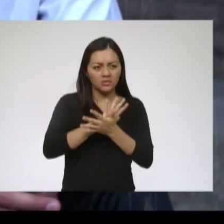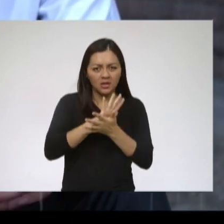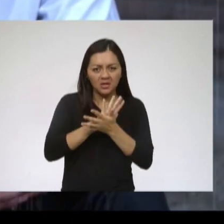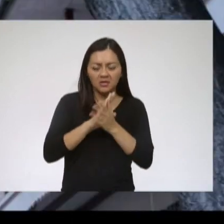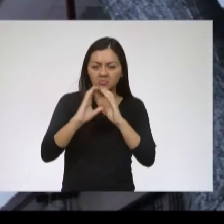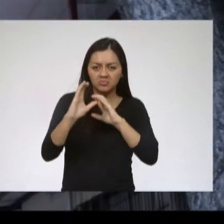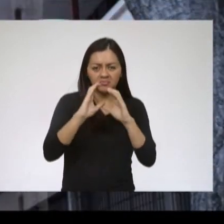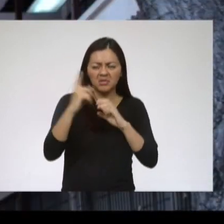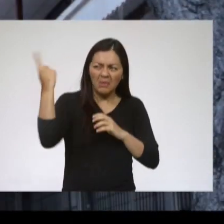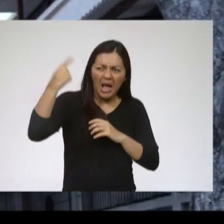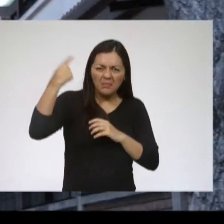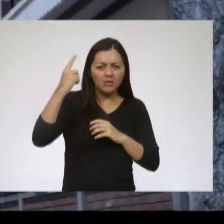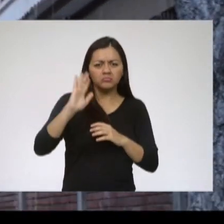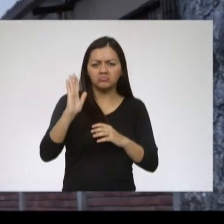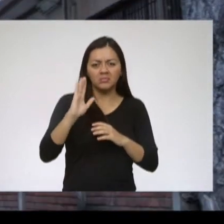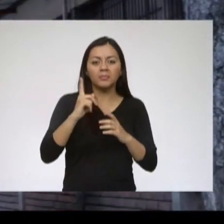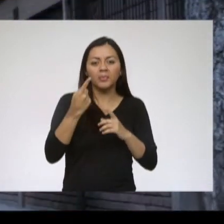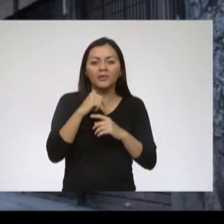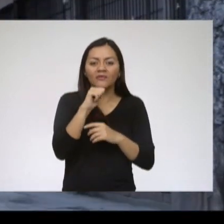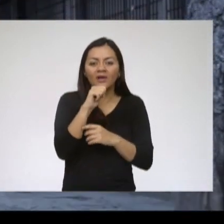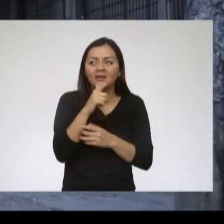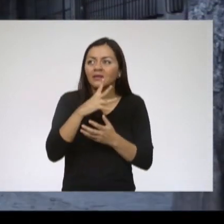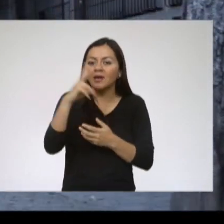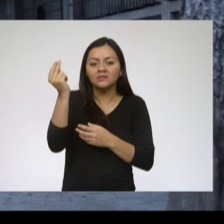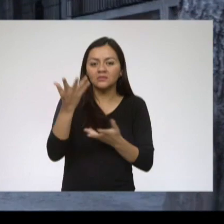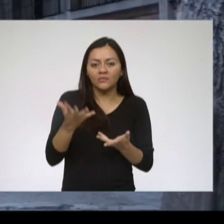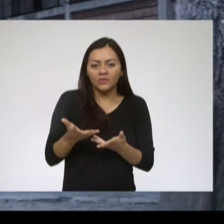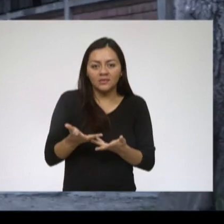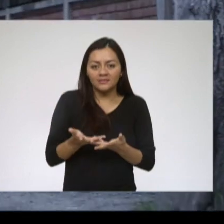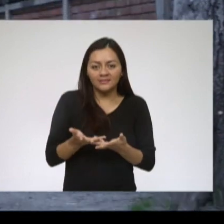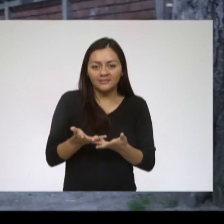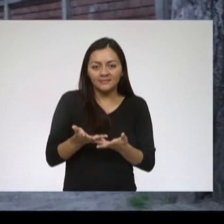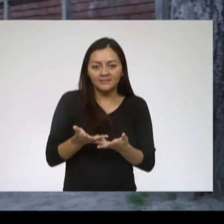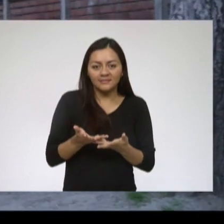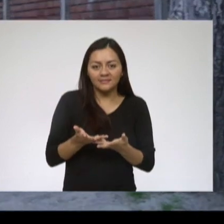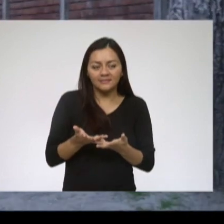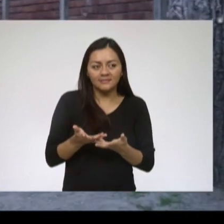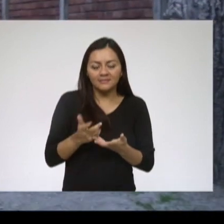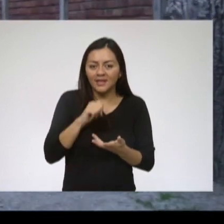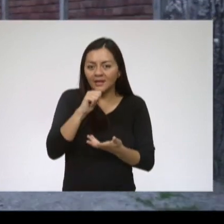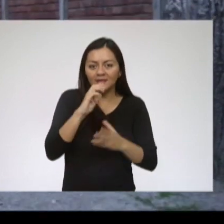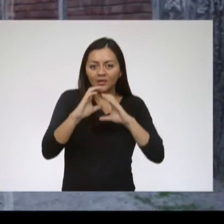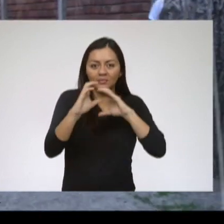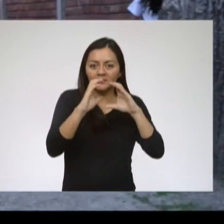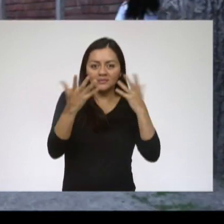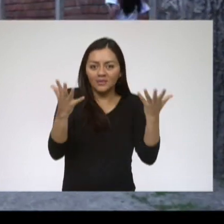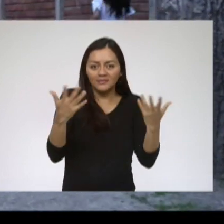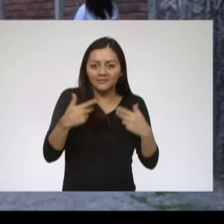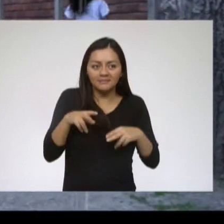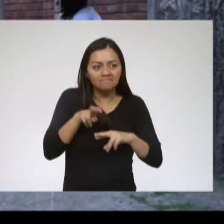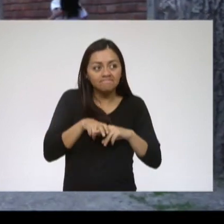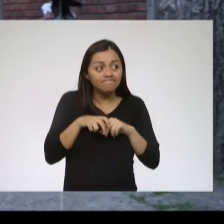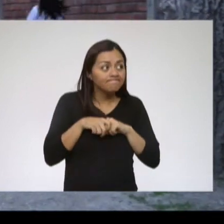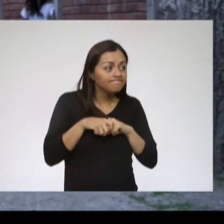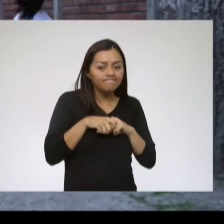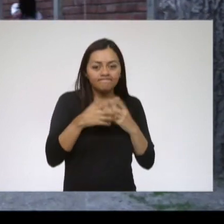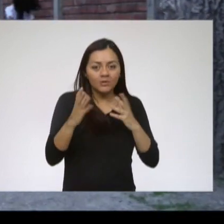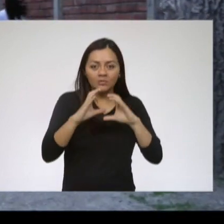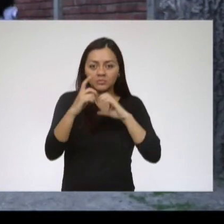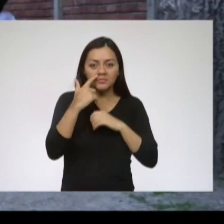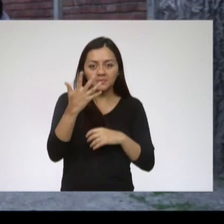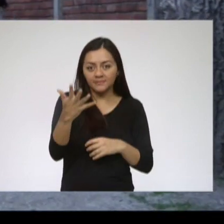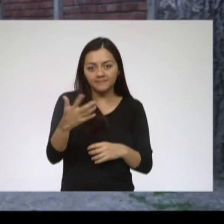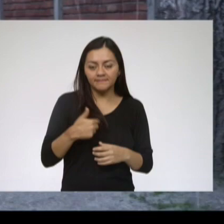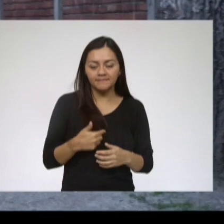hablado conmigo. Entonces en ese aspecto sí pues, hace falta para que converse conmigo cualquier cosa.